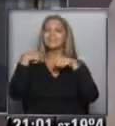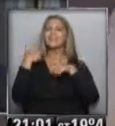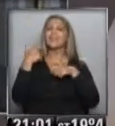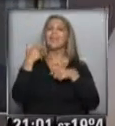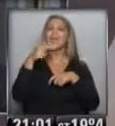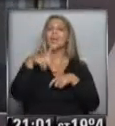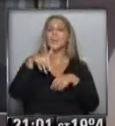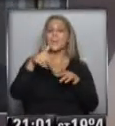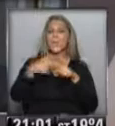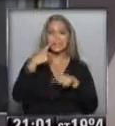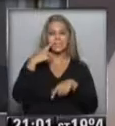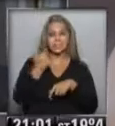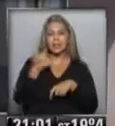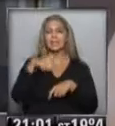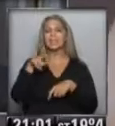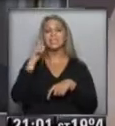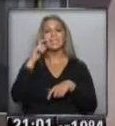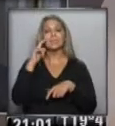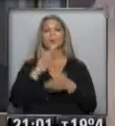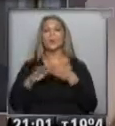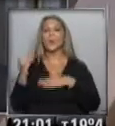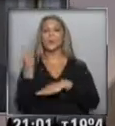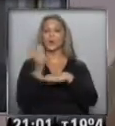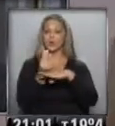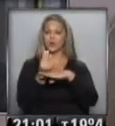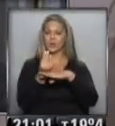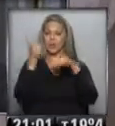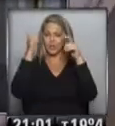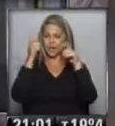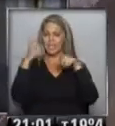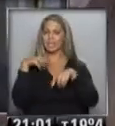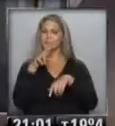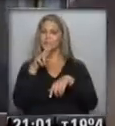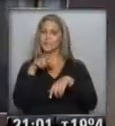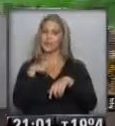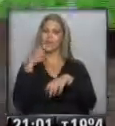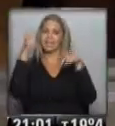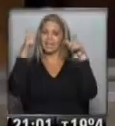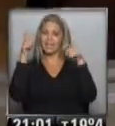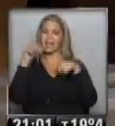naranja para la investidura del nuevo rey y de la nueva reina consorte.